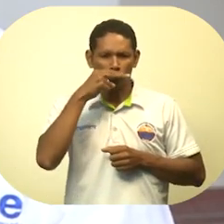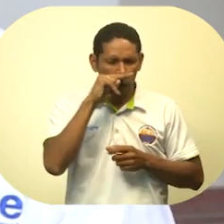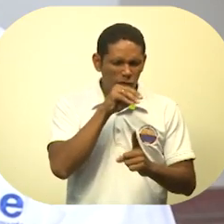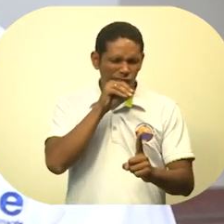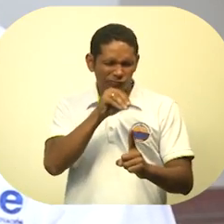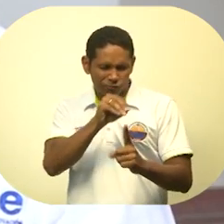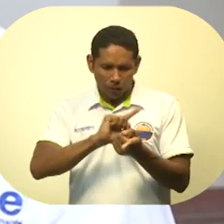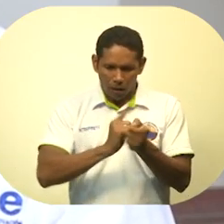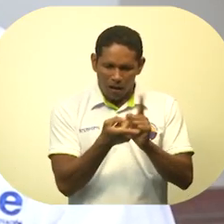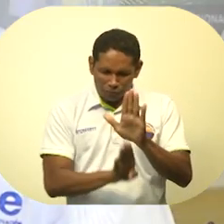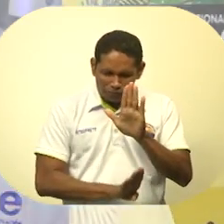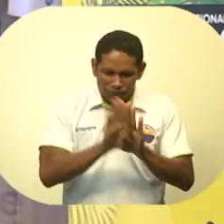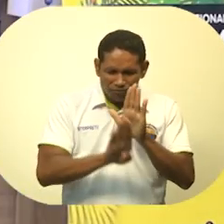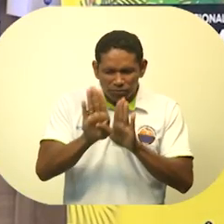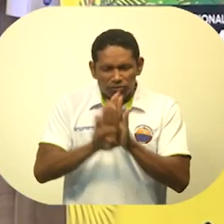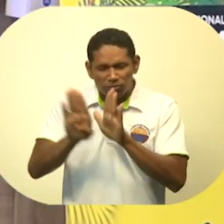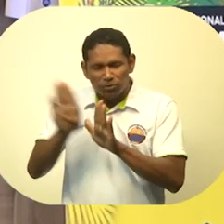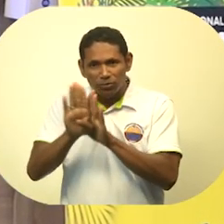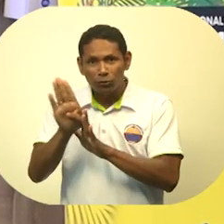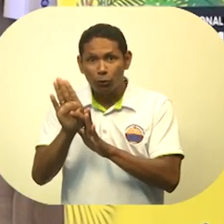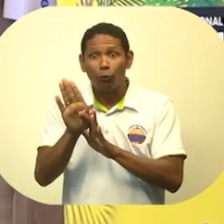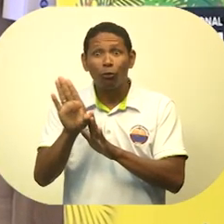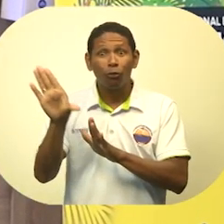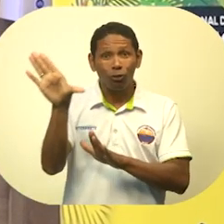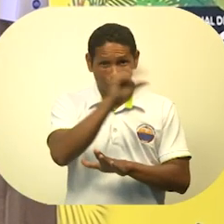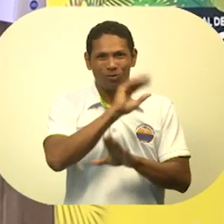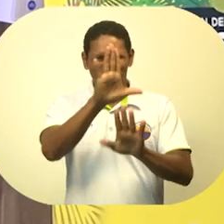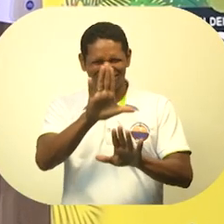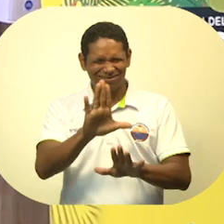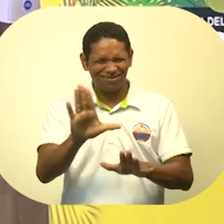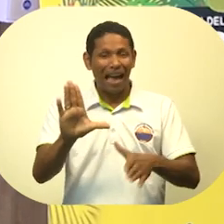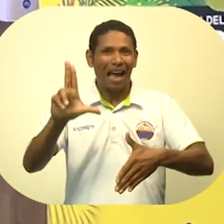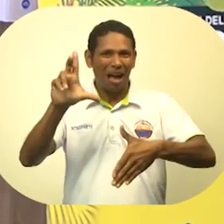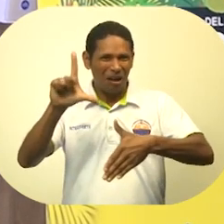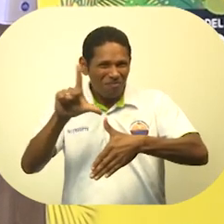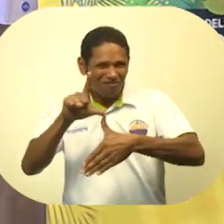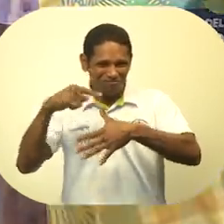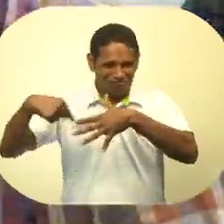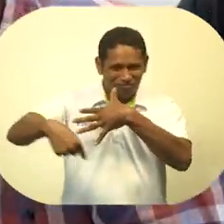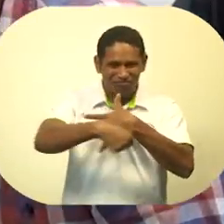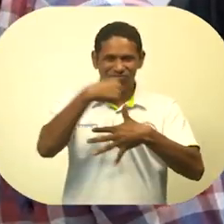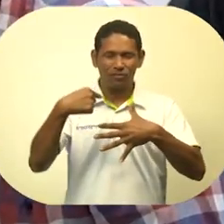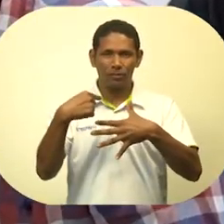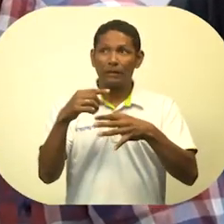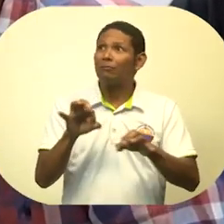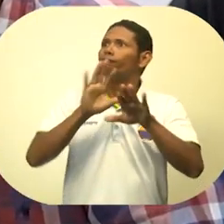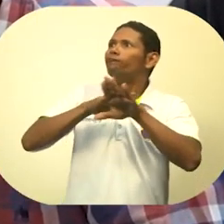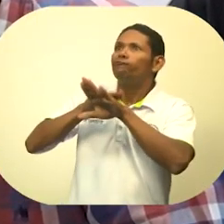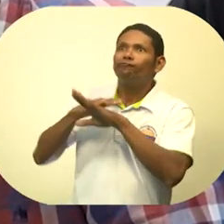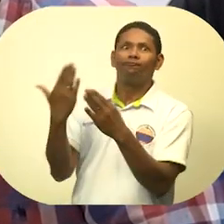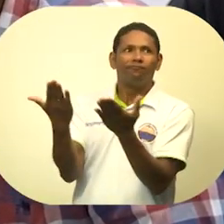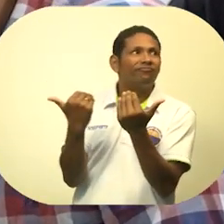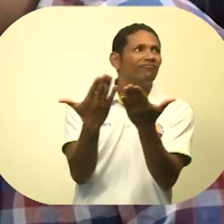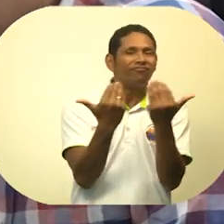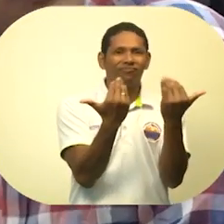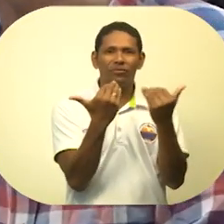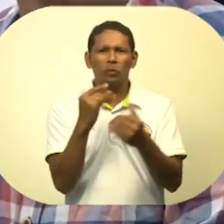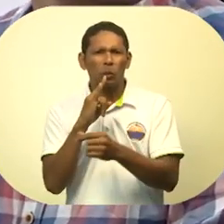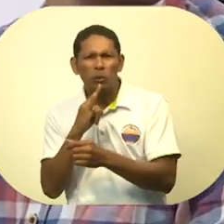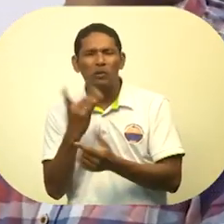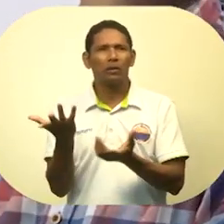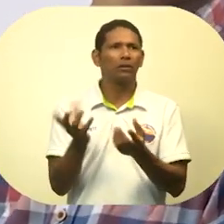jóvenes, y queremos volcar ese gran talento que hay en toda Iberoamérica. Por eso hemos convocado a líderes de narrativas